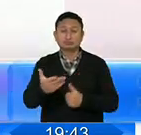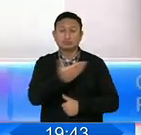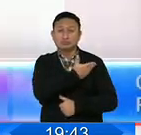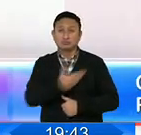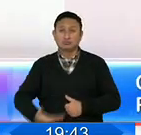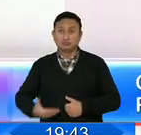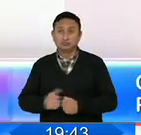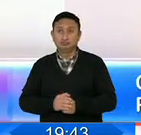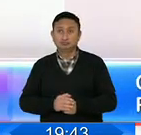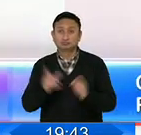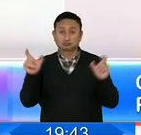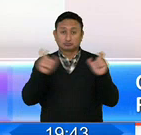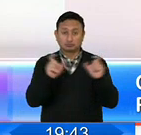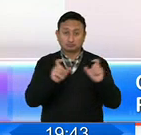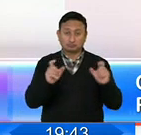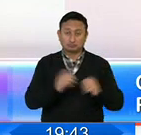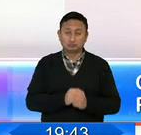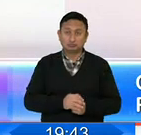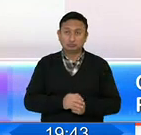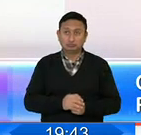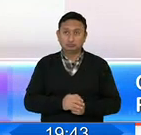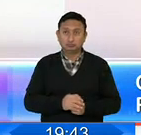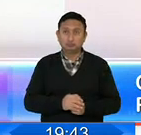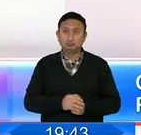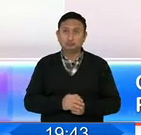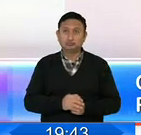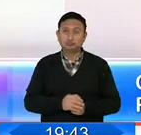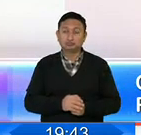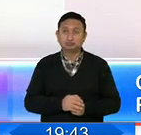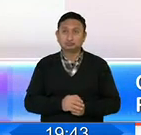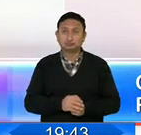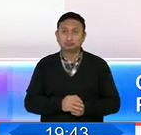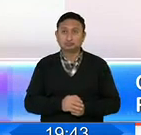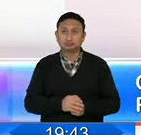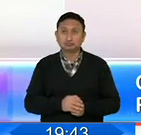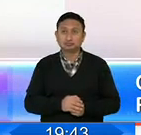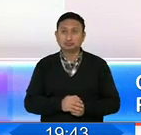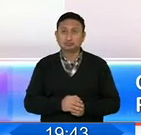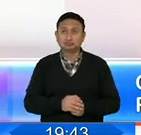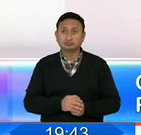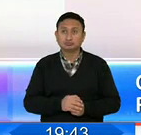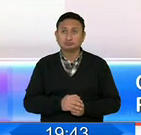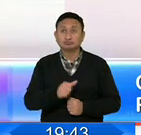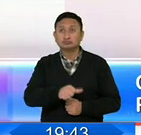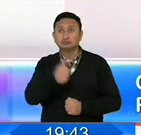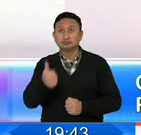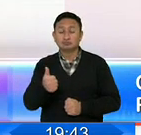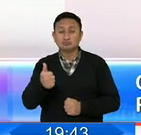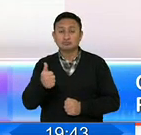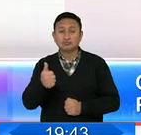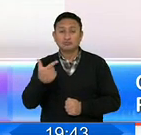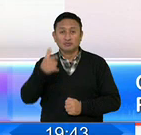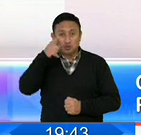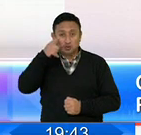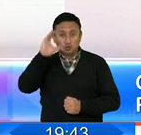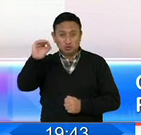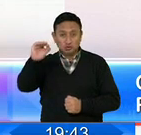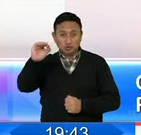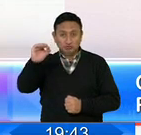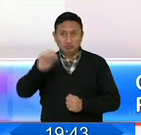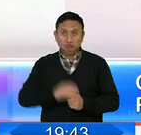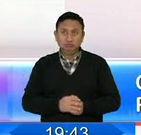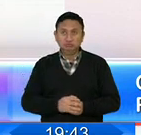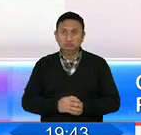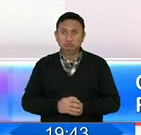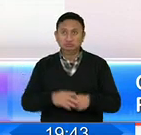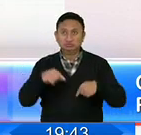de la Alianza Unión por la Esperanza, UNES, Andrés Arauz, con su binomio Carlos Rabascal, y de Creo Partido Social Cristiano, Guillermo Lasso,